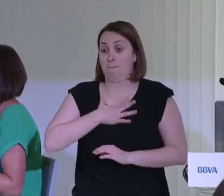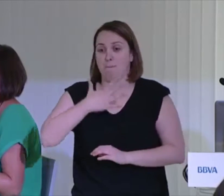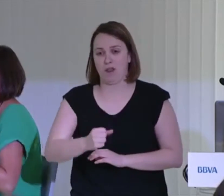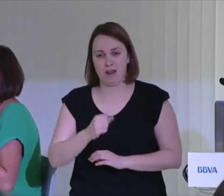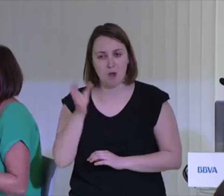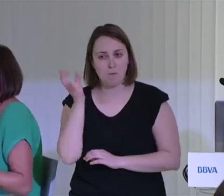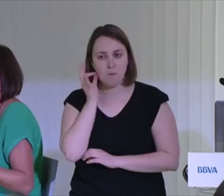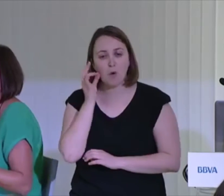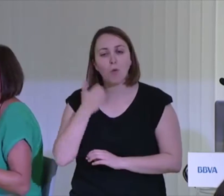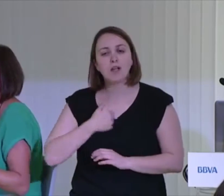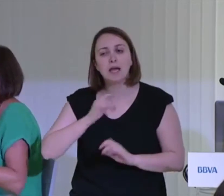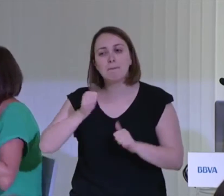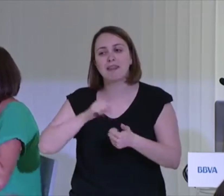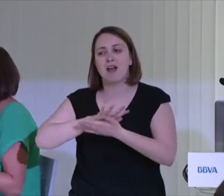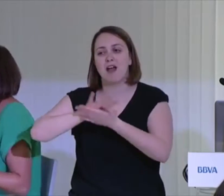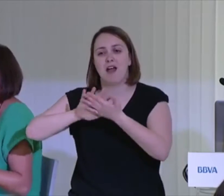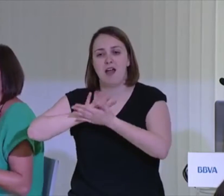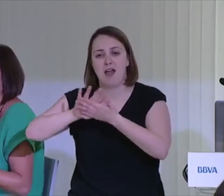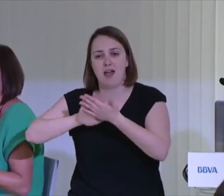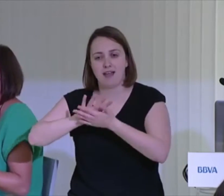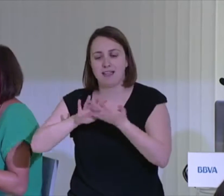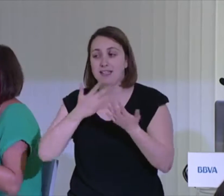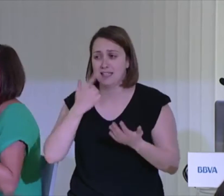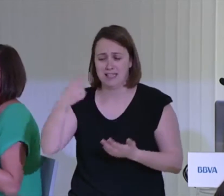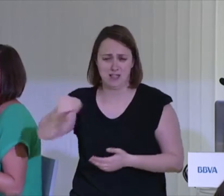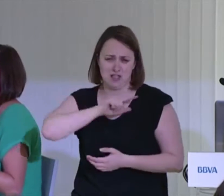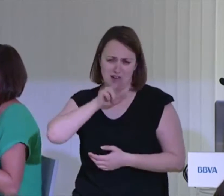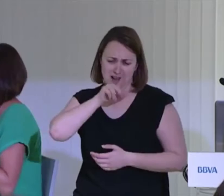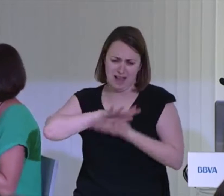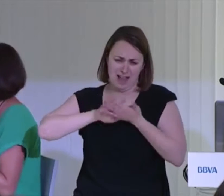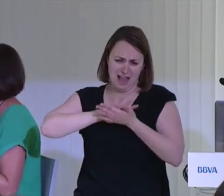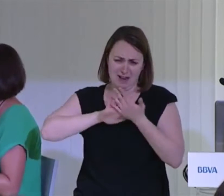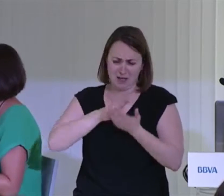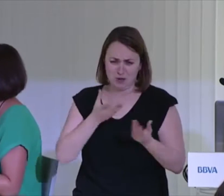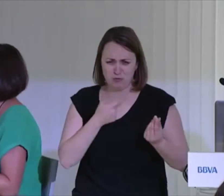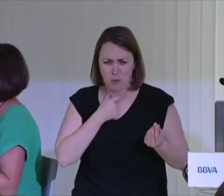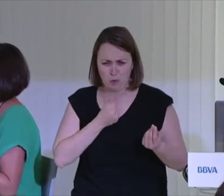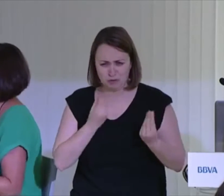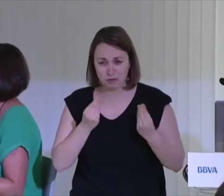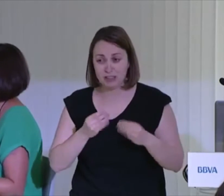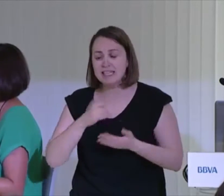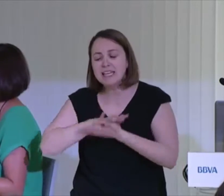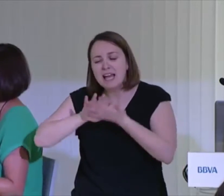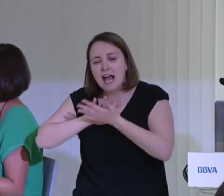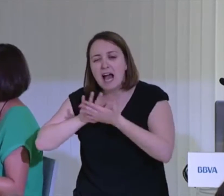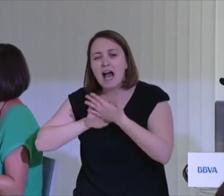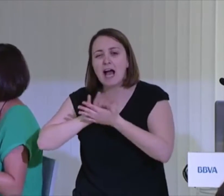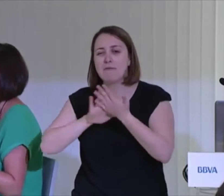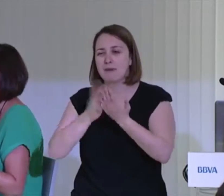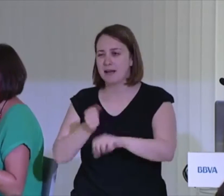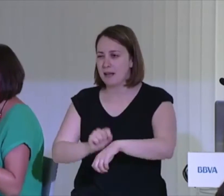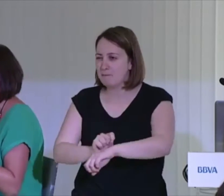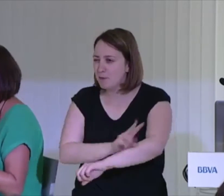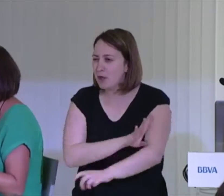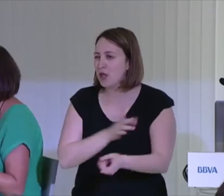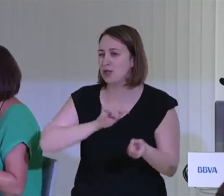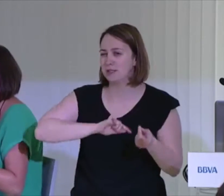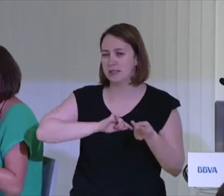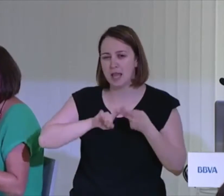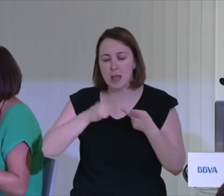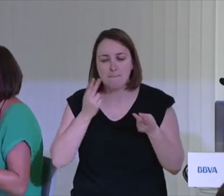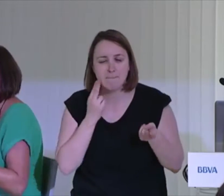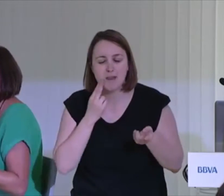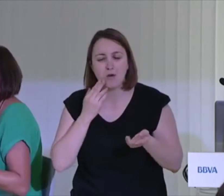las mujeres, cuando empezamos a hablar, si nos gusta mucho hablar. Pues, y compartir y hablar de nuestras emociones y sobre todo de los